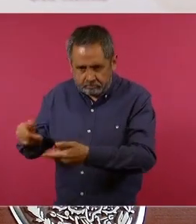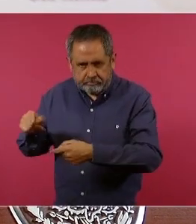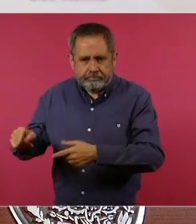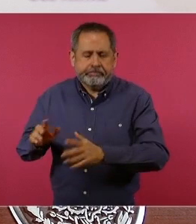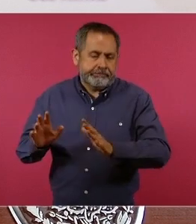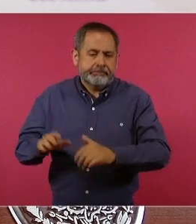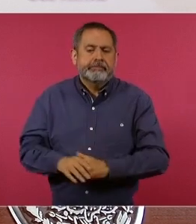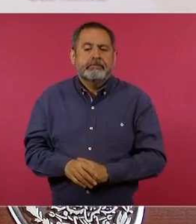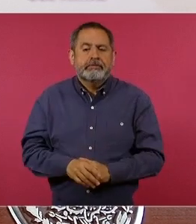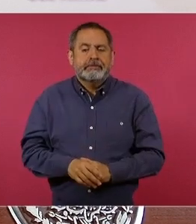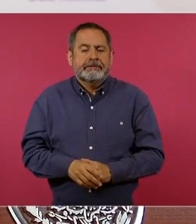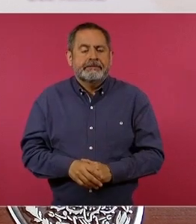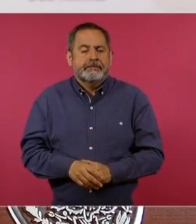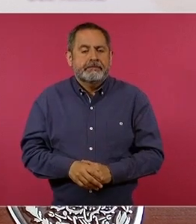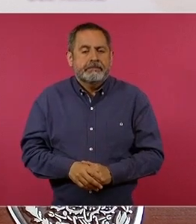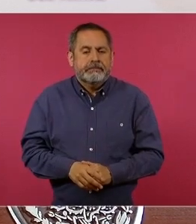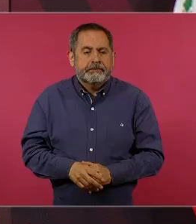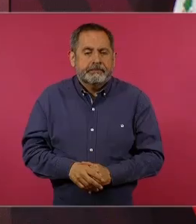Bueno,